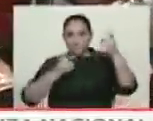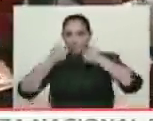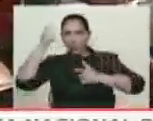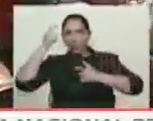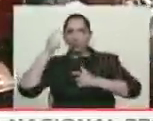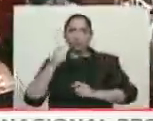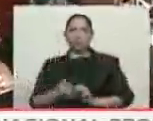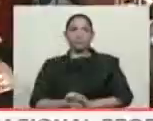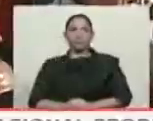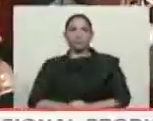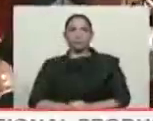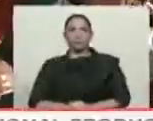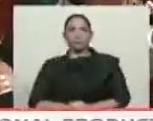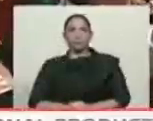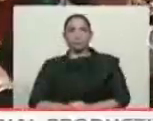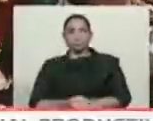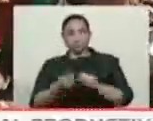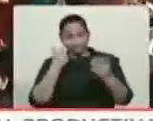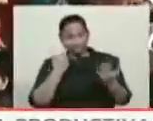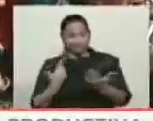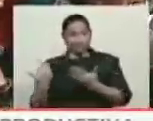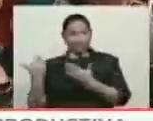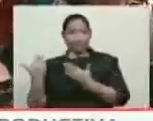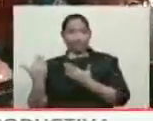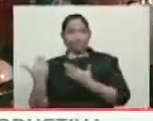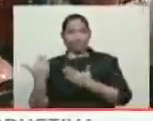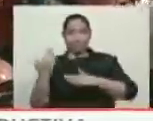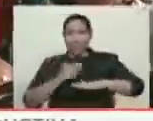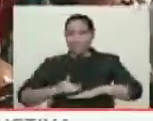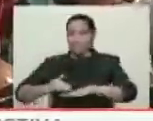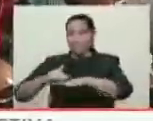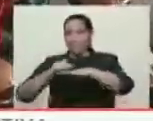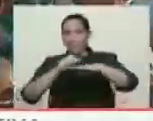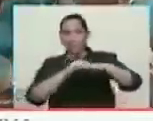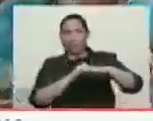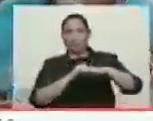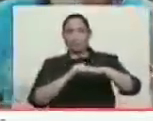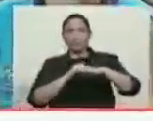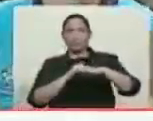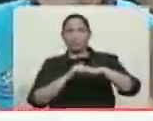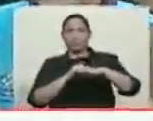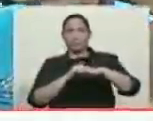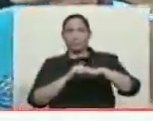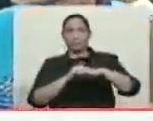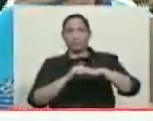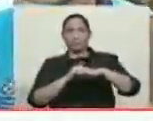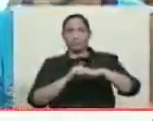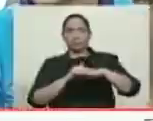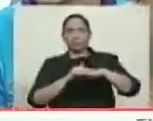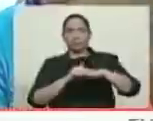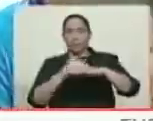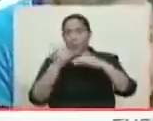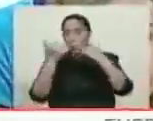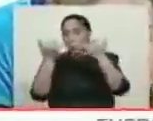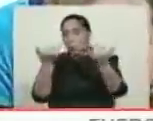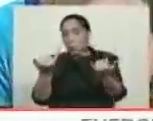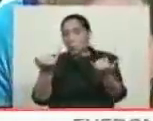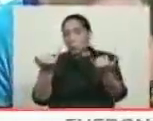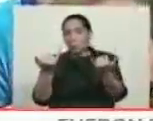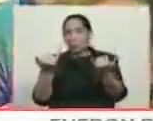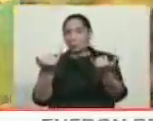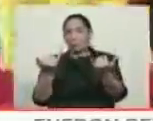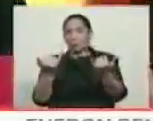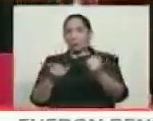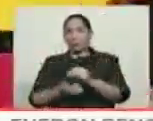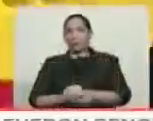Chávez Frías. Es parte entonces de lo que ocurre en este instante, en el punto